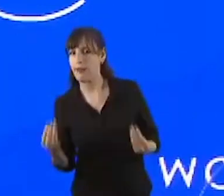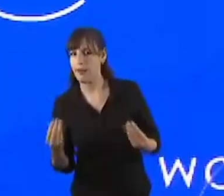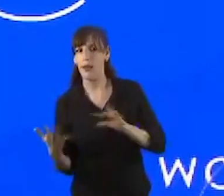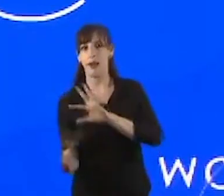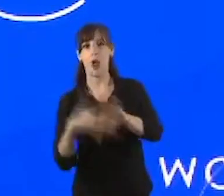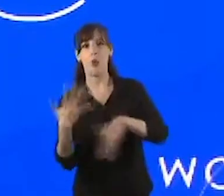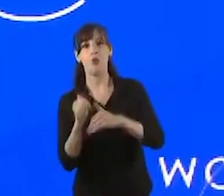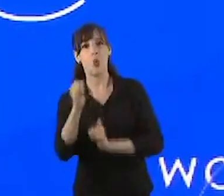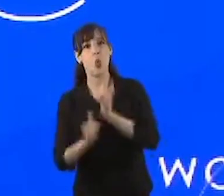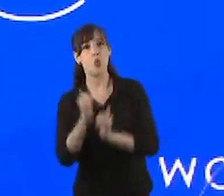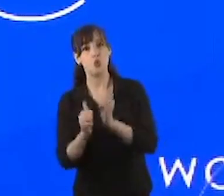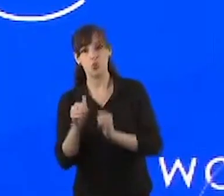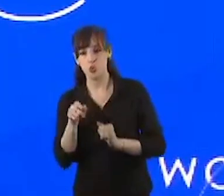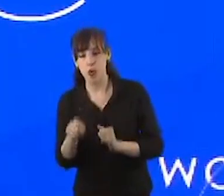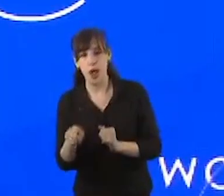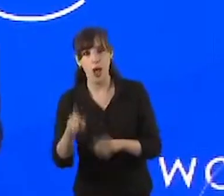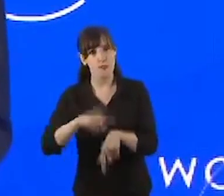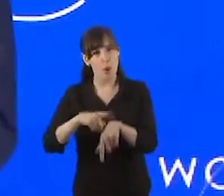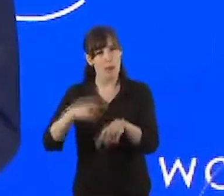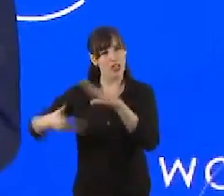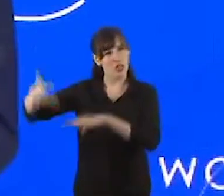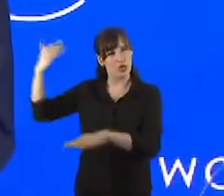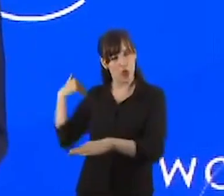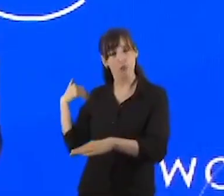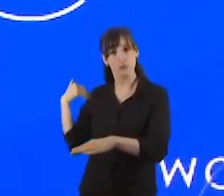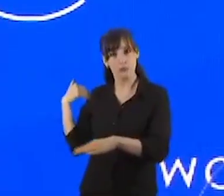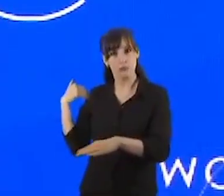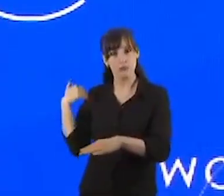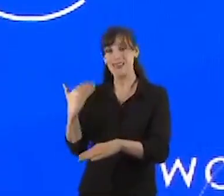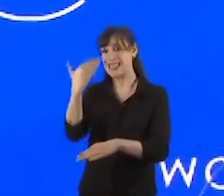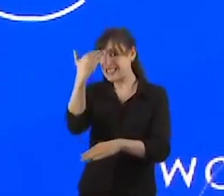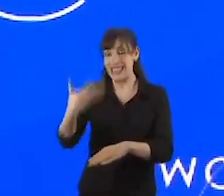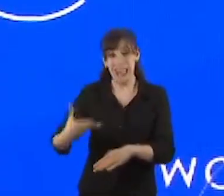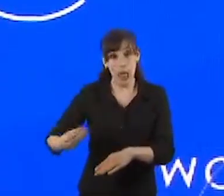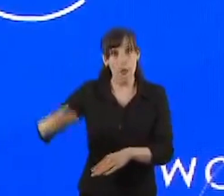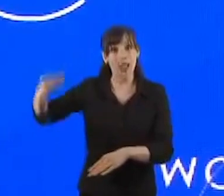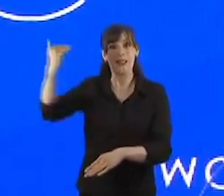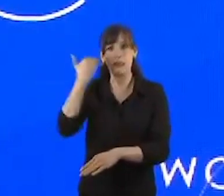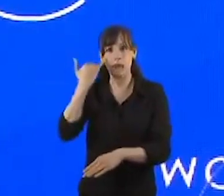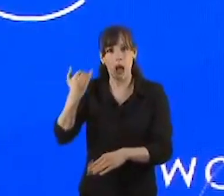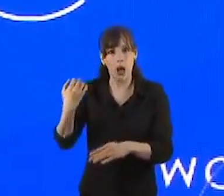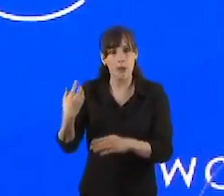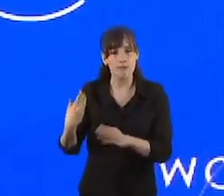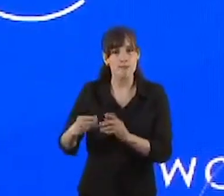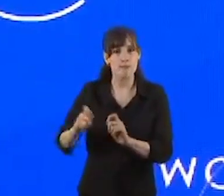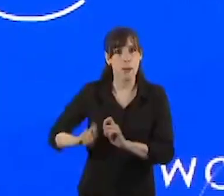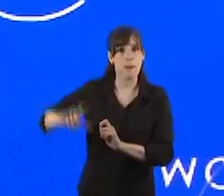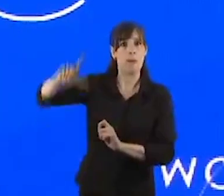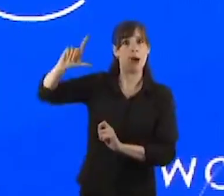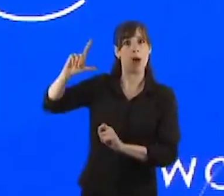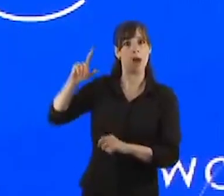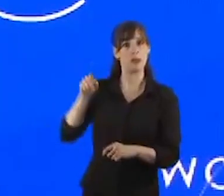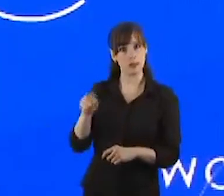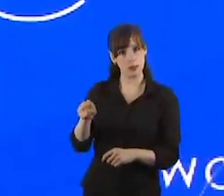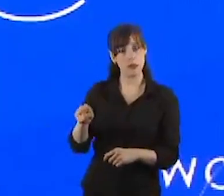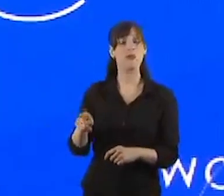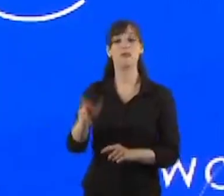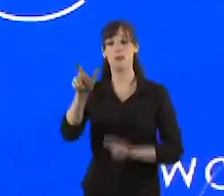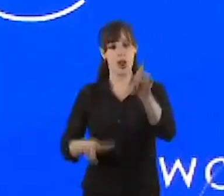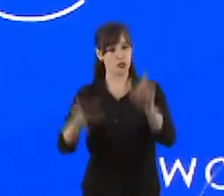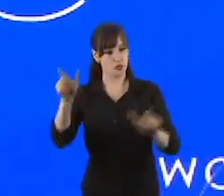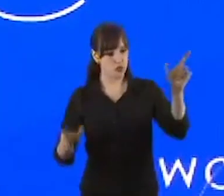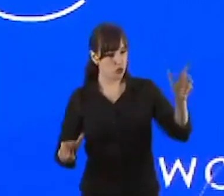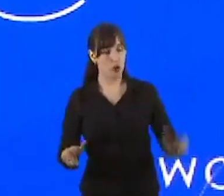per cápita mundial se multiplicó por más de 15 veces, generando una explosión de riqueza que sacó de la pobreza